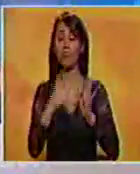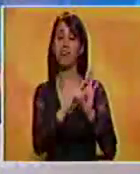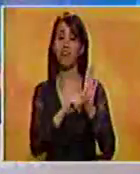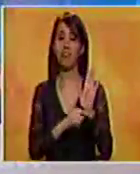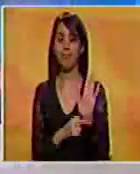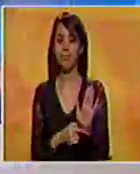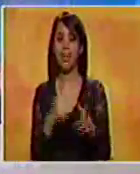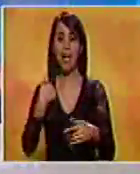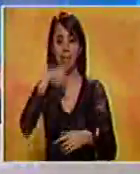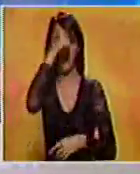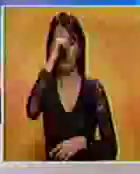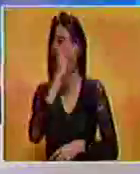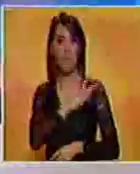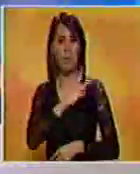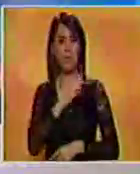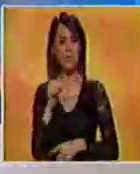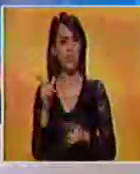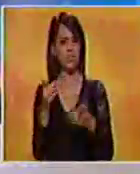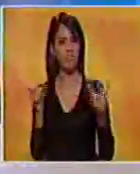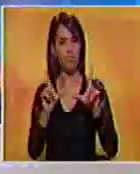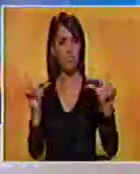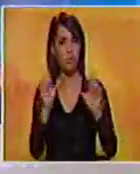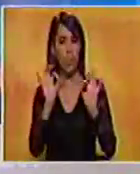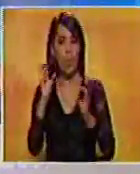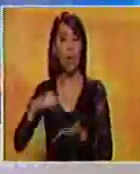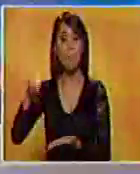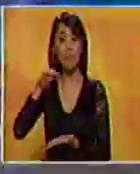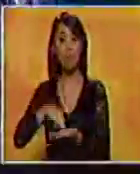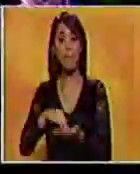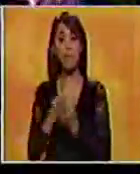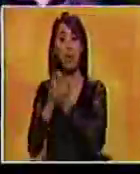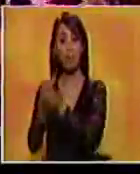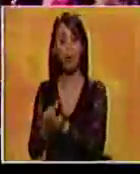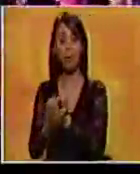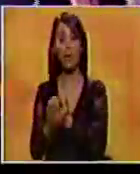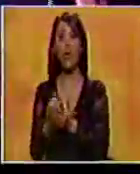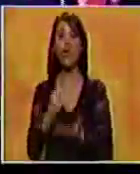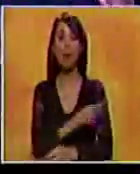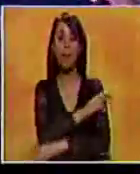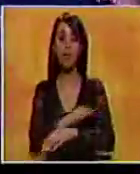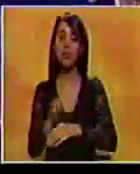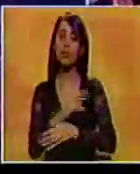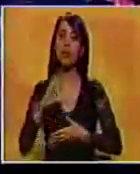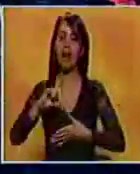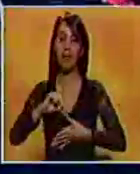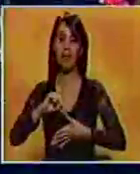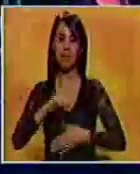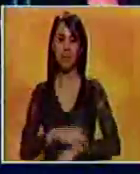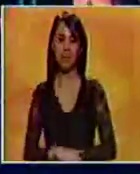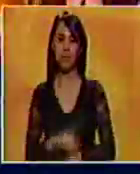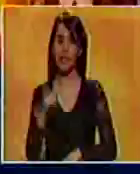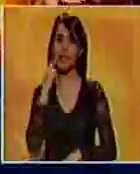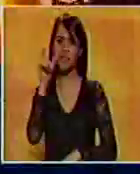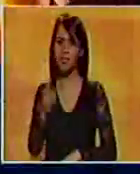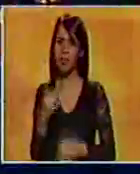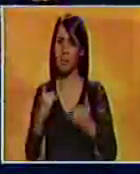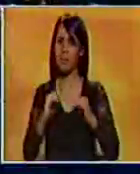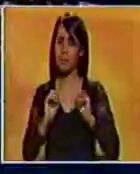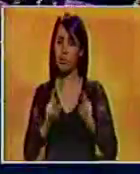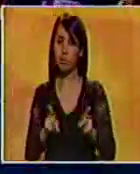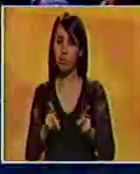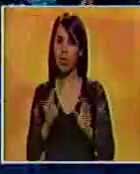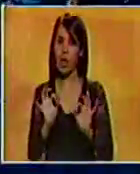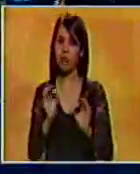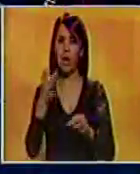Este domingo, Venevisión transmitió en vivo y directo desde Miami los premios de la música latina. Este año la gala no estuvo dedicada a los artistas en